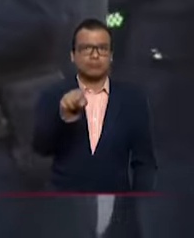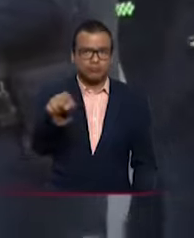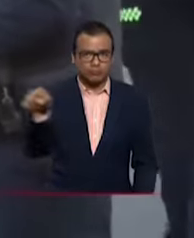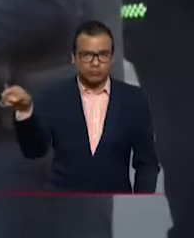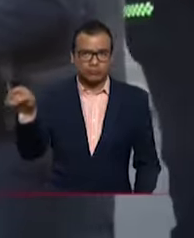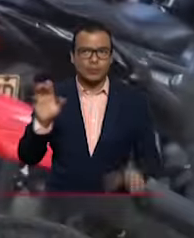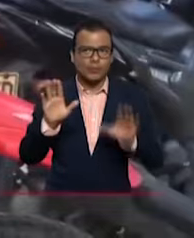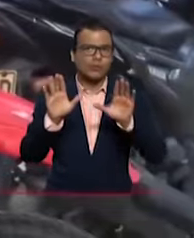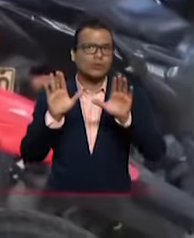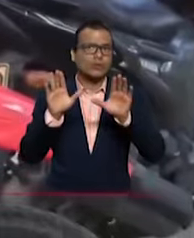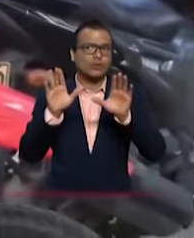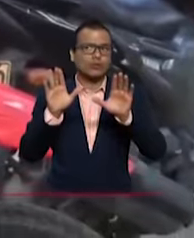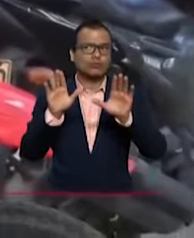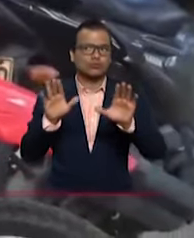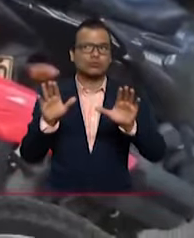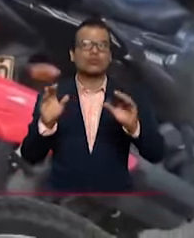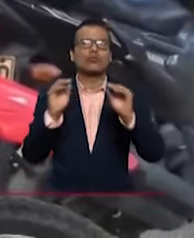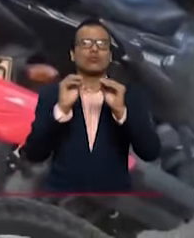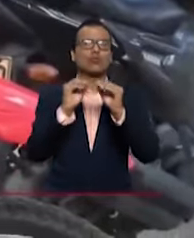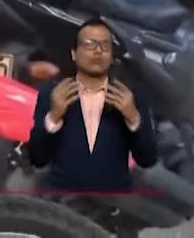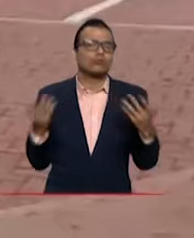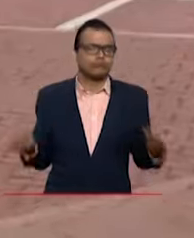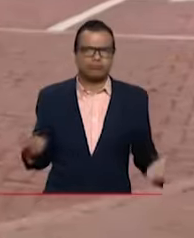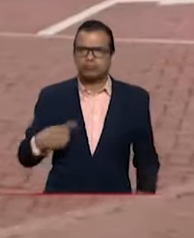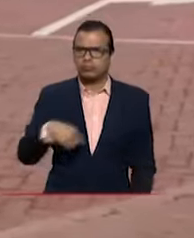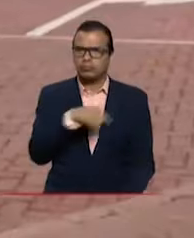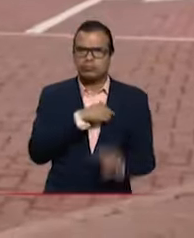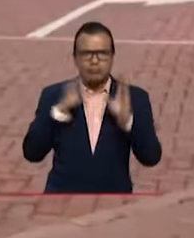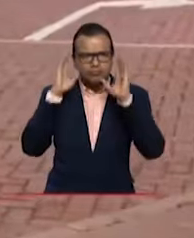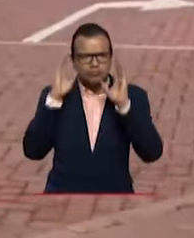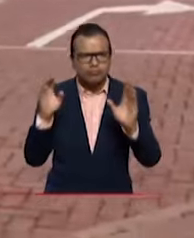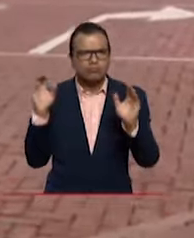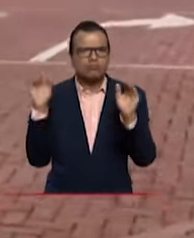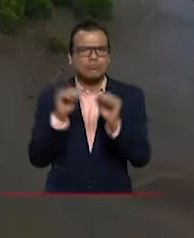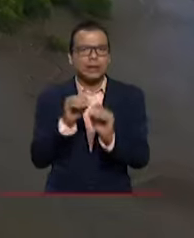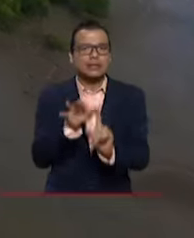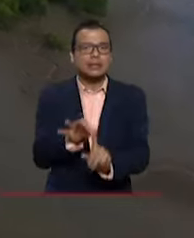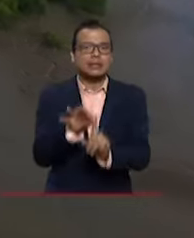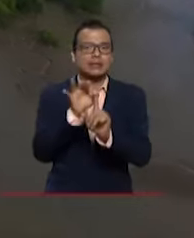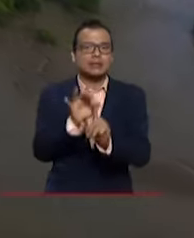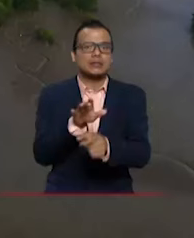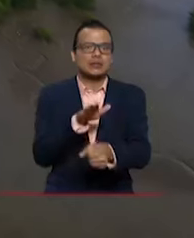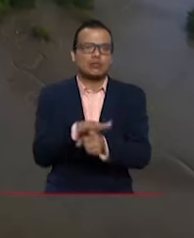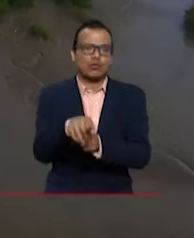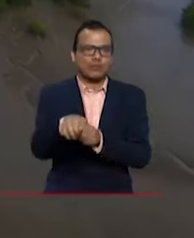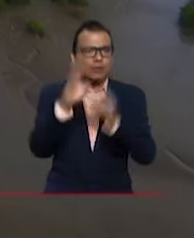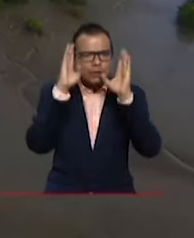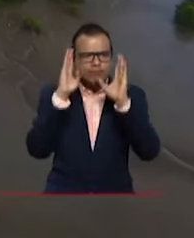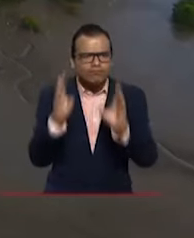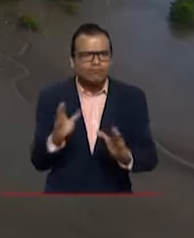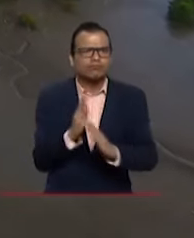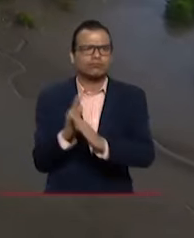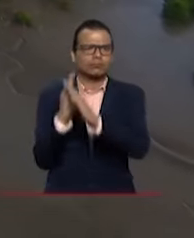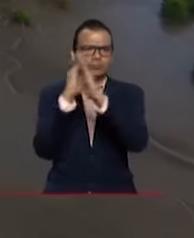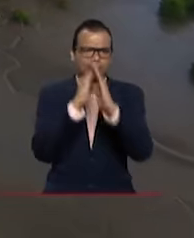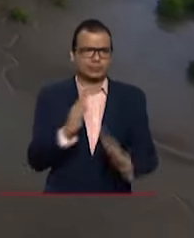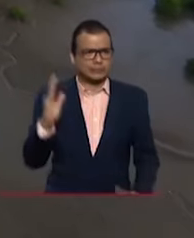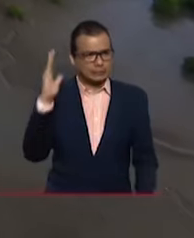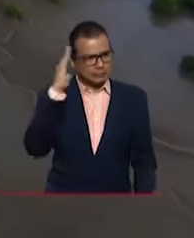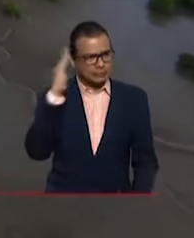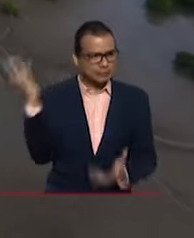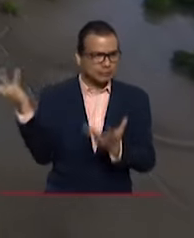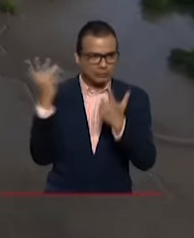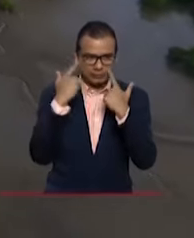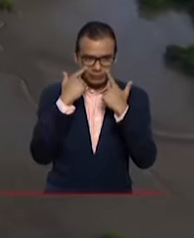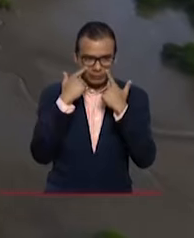también inclusive seguridad en Buenaventura, una seguridad especial, ya que hay, nos